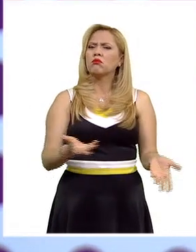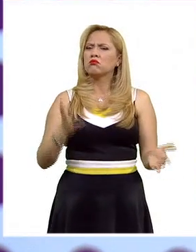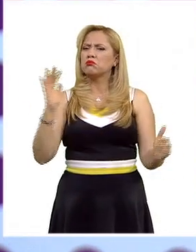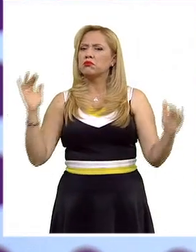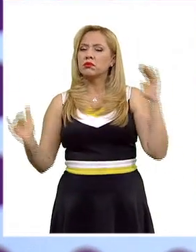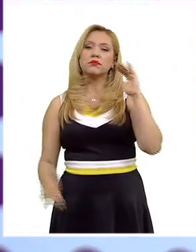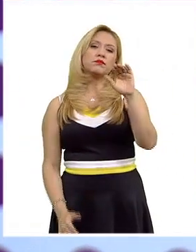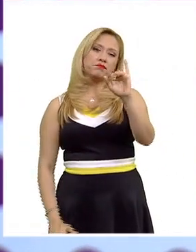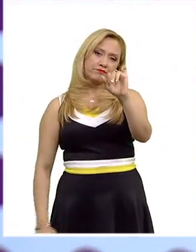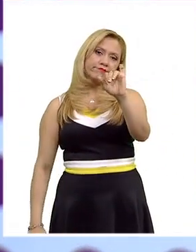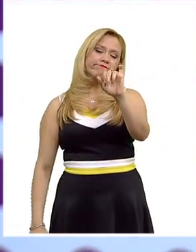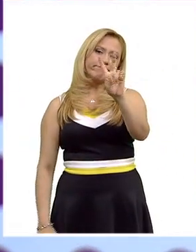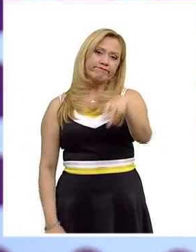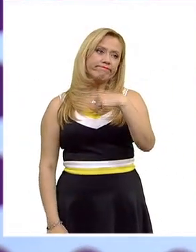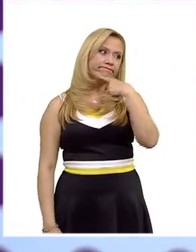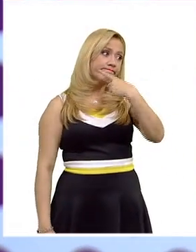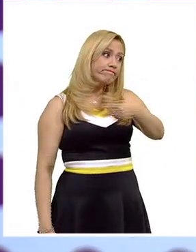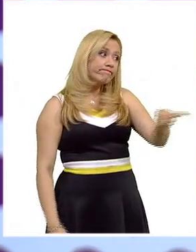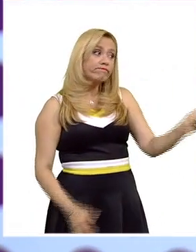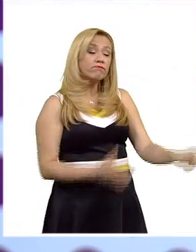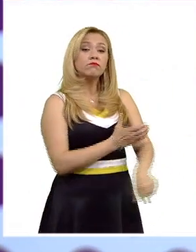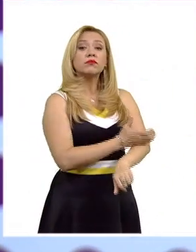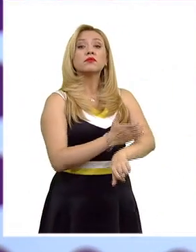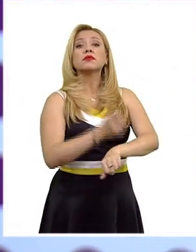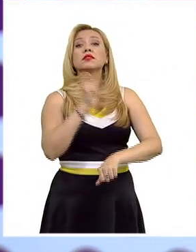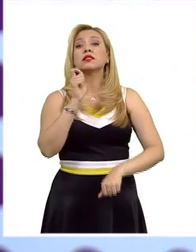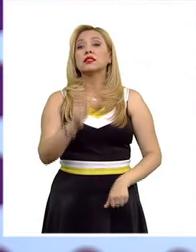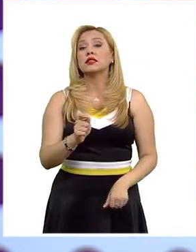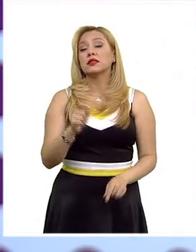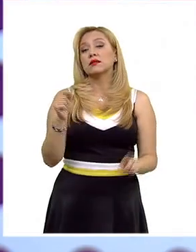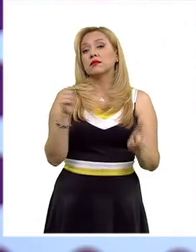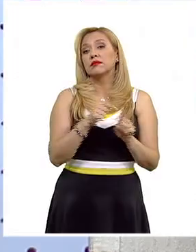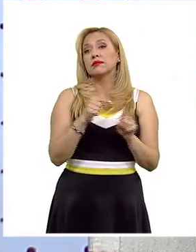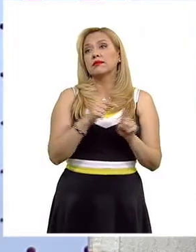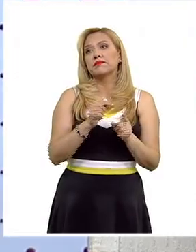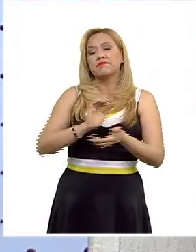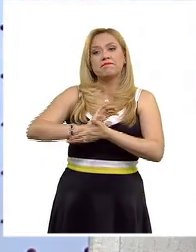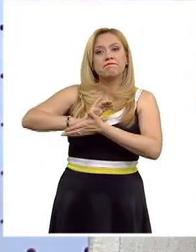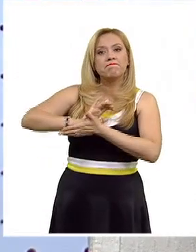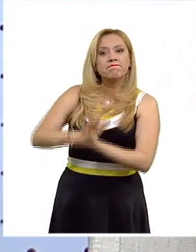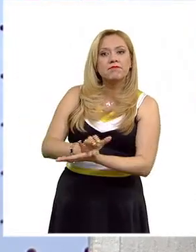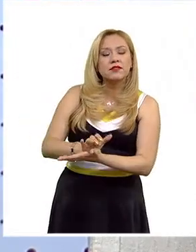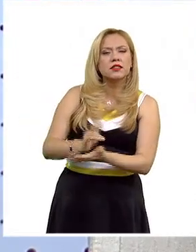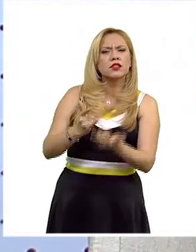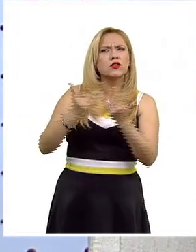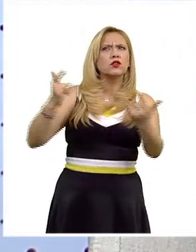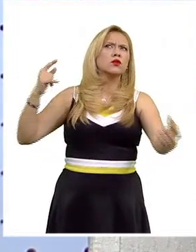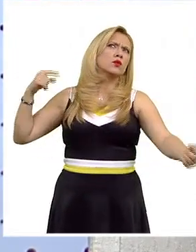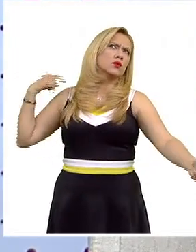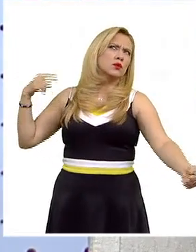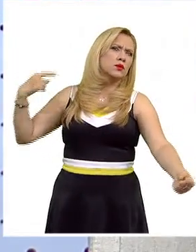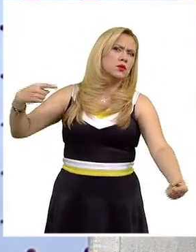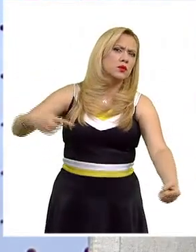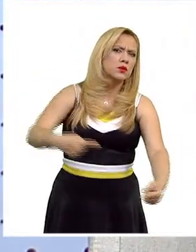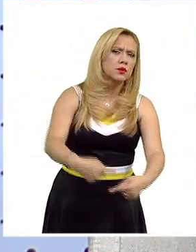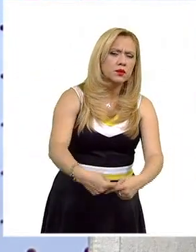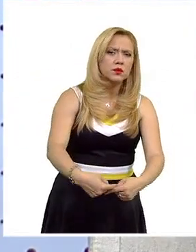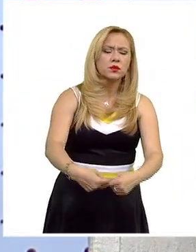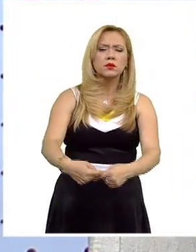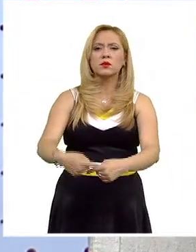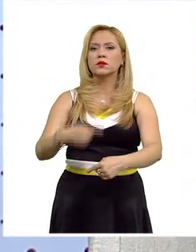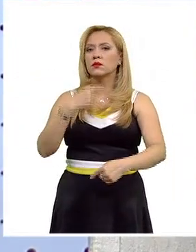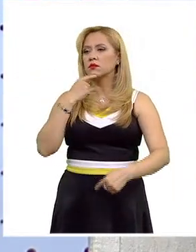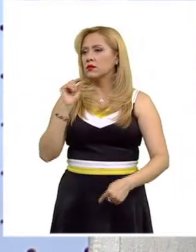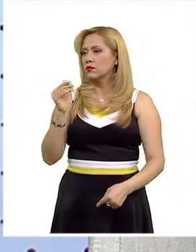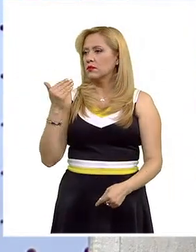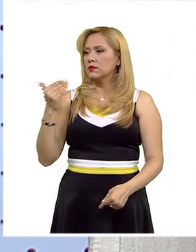nos confirma, como decían mis compañeras, que esto es producto de una discriminación histórica y sistemática. Decía hace